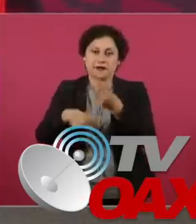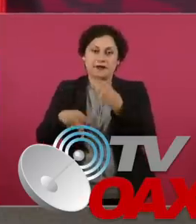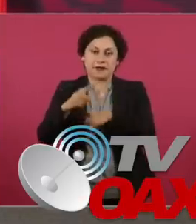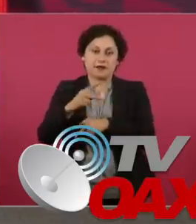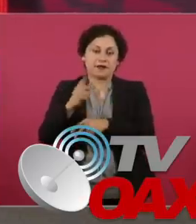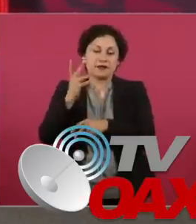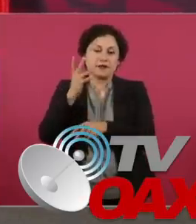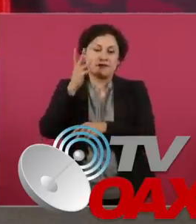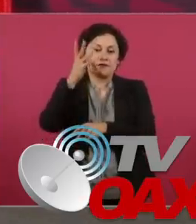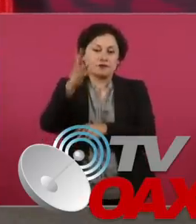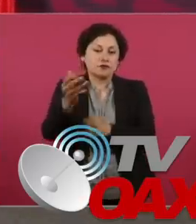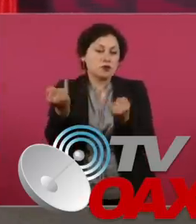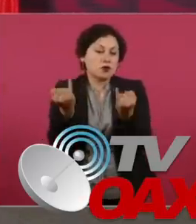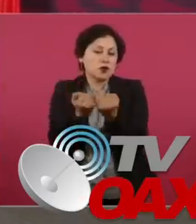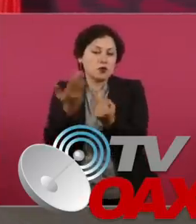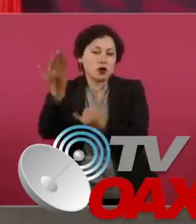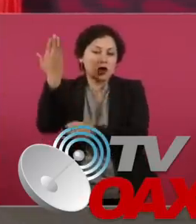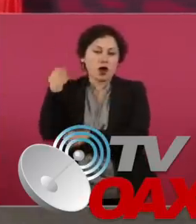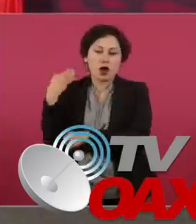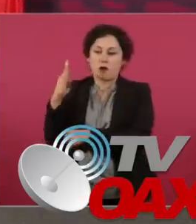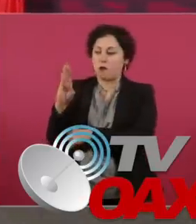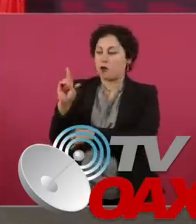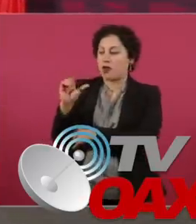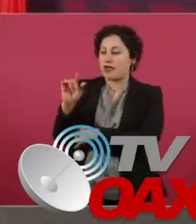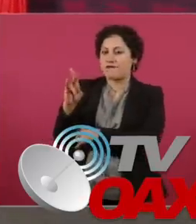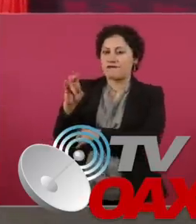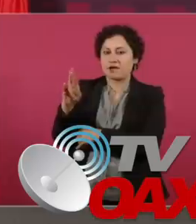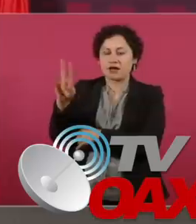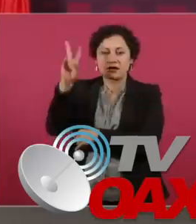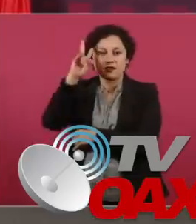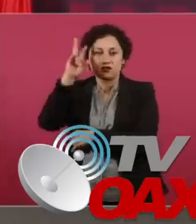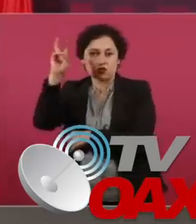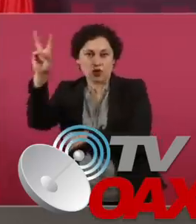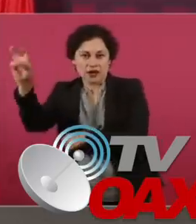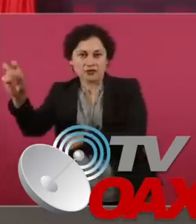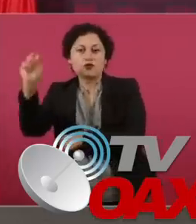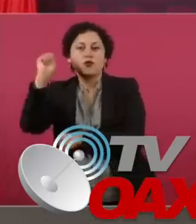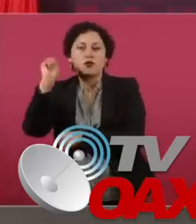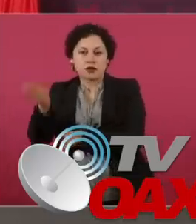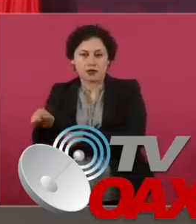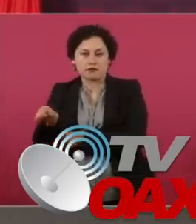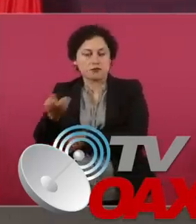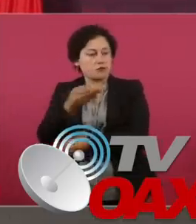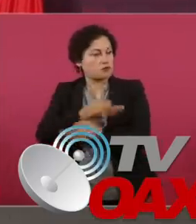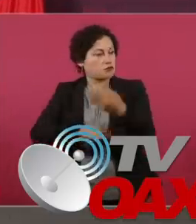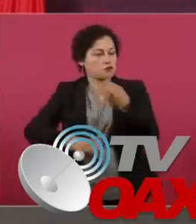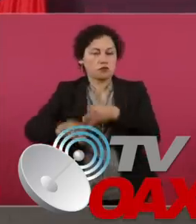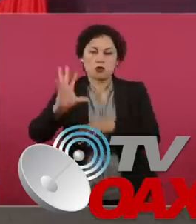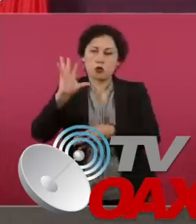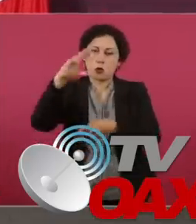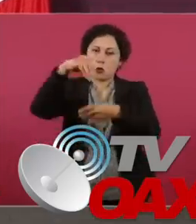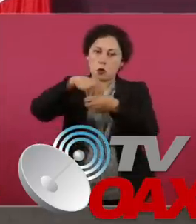Bolívar, pero incluyendo a Estados Unidos y a Canadá, de toda América.